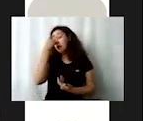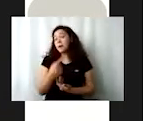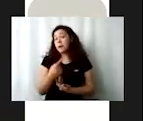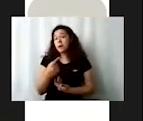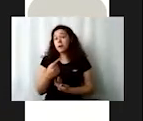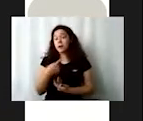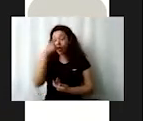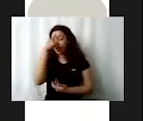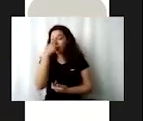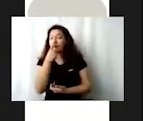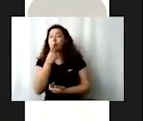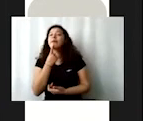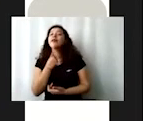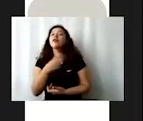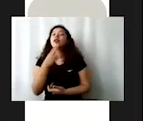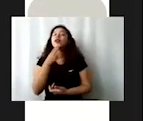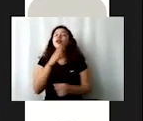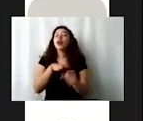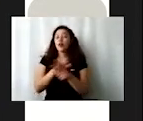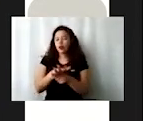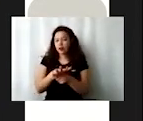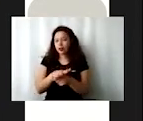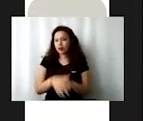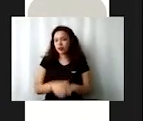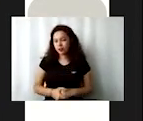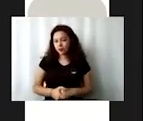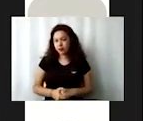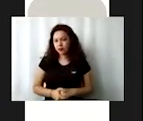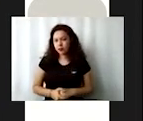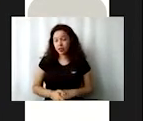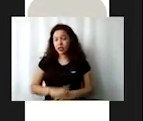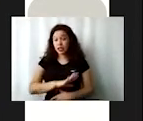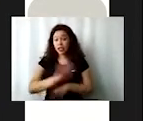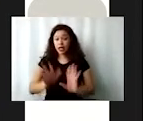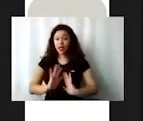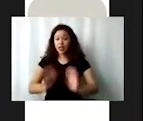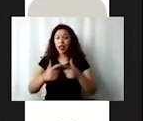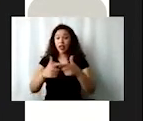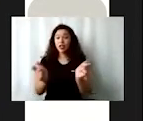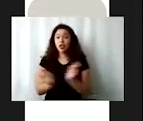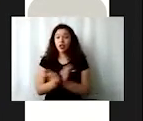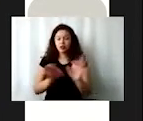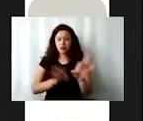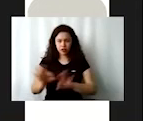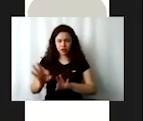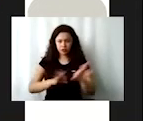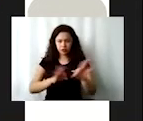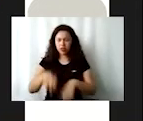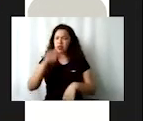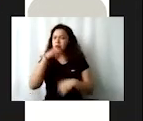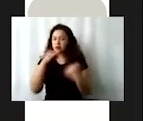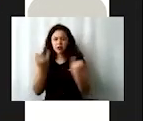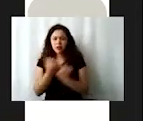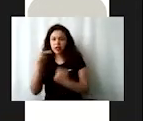que vas a utilizar. De ahí que en la parte grupal con grupos de trabajadores que ocupan el mismo